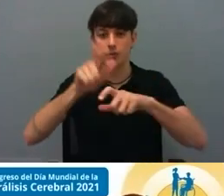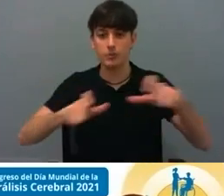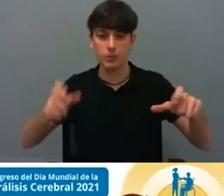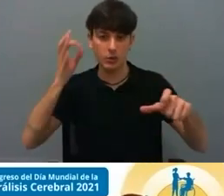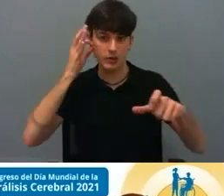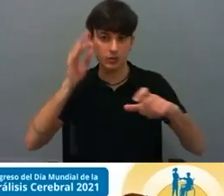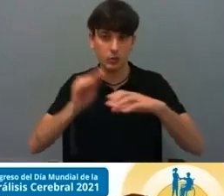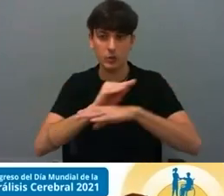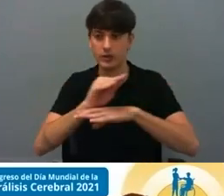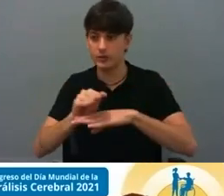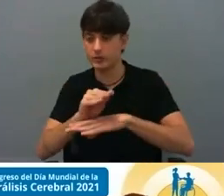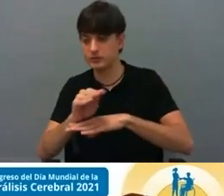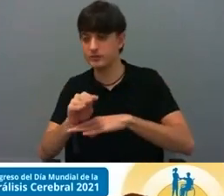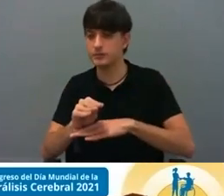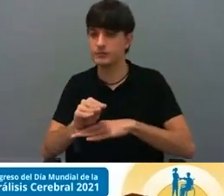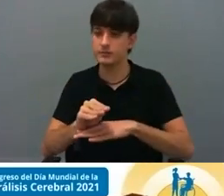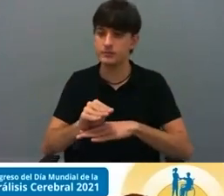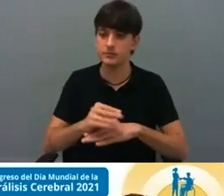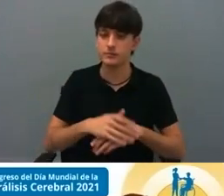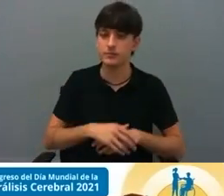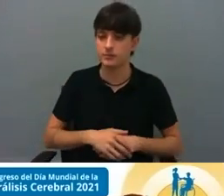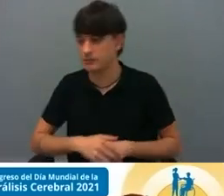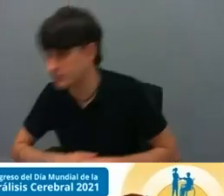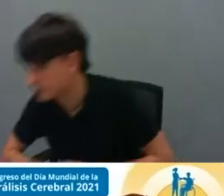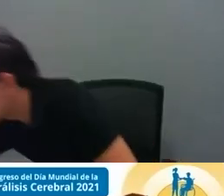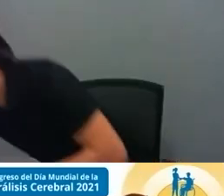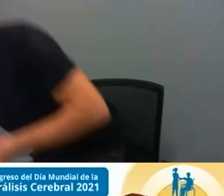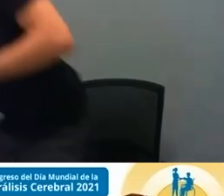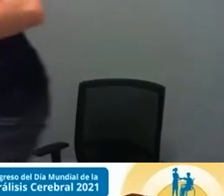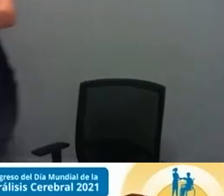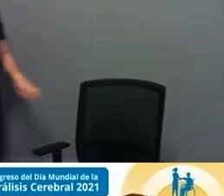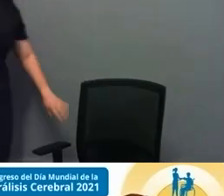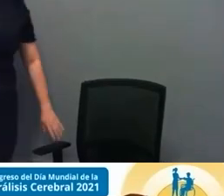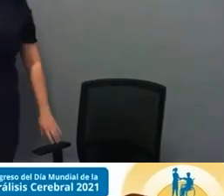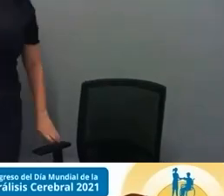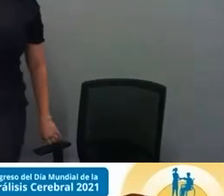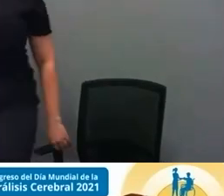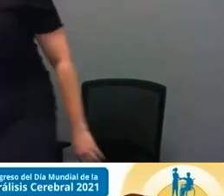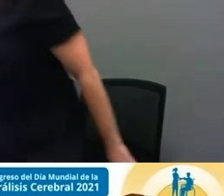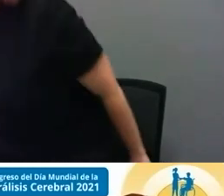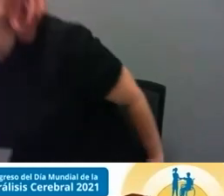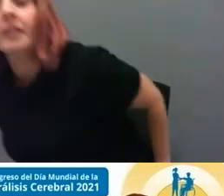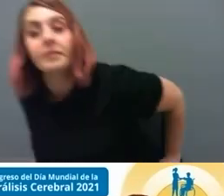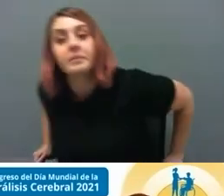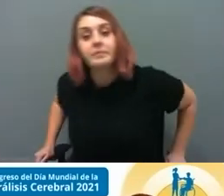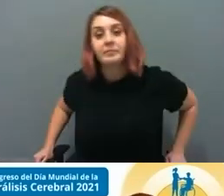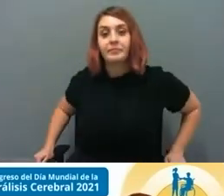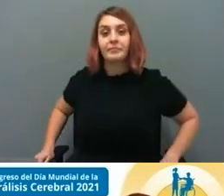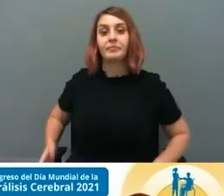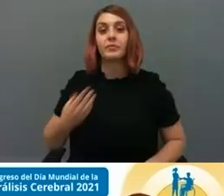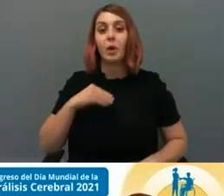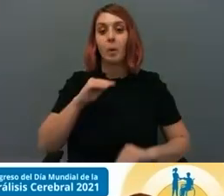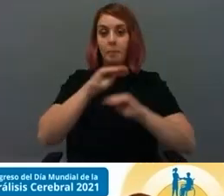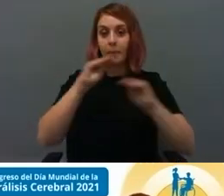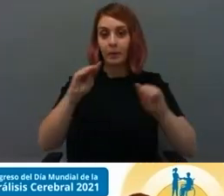Lanzo esta primera pregunta y entre vosotras y Miguel Ángel, pues si queréis dar respuesta, alguna reflexión, porque más que preguntas